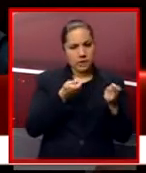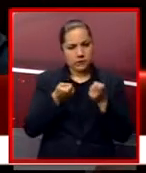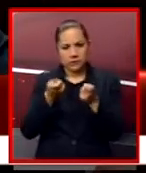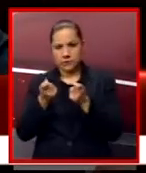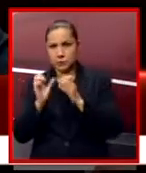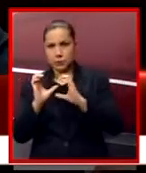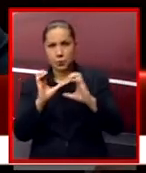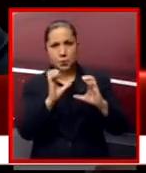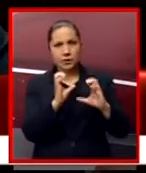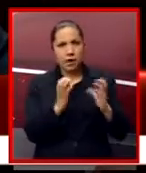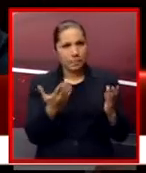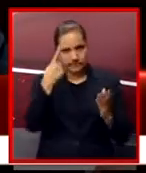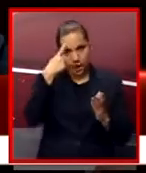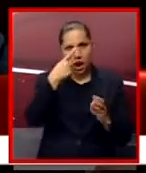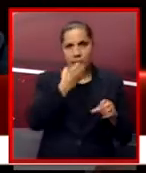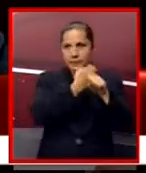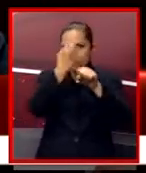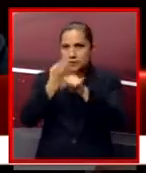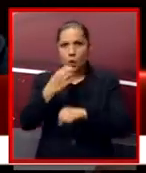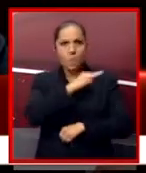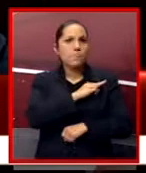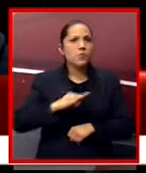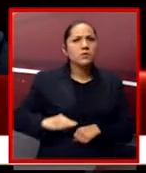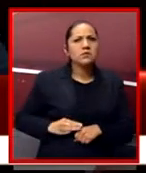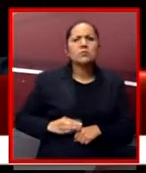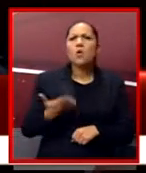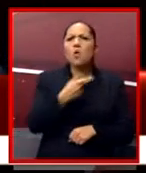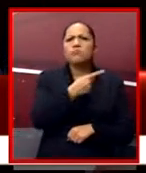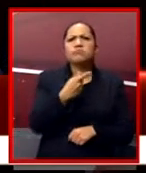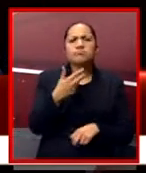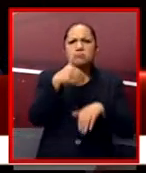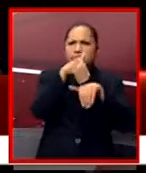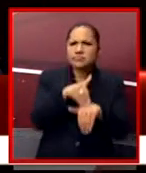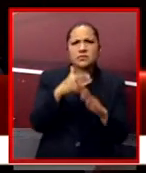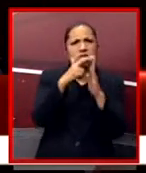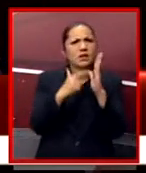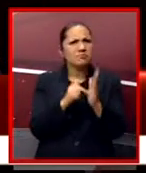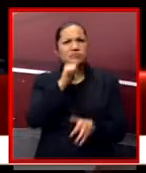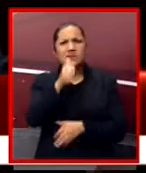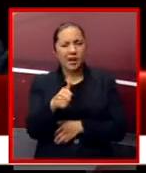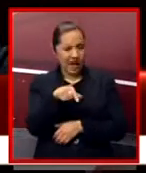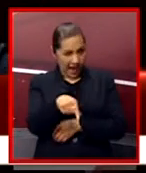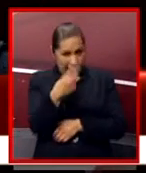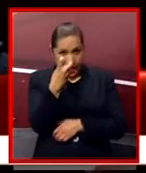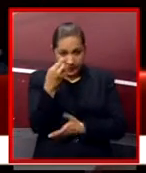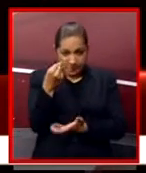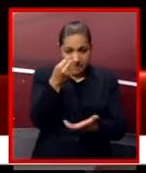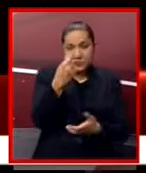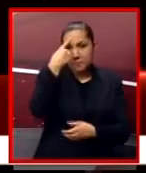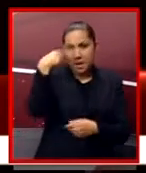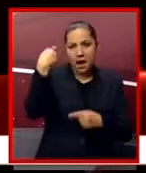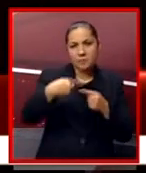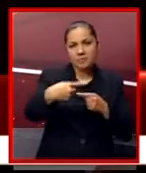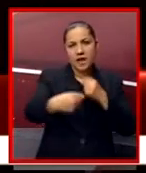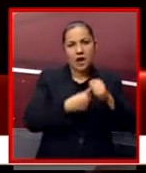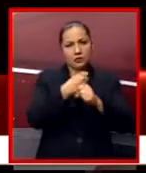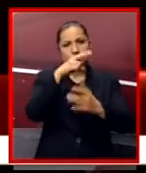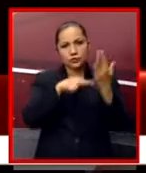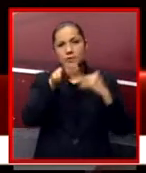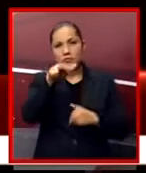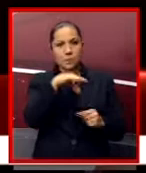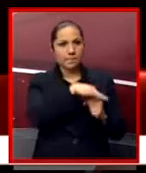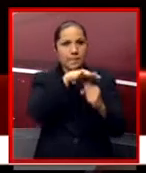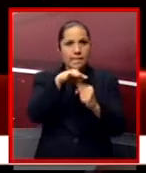a estados y municipios. Este presupuesto es el que regirá las elecciones del 2018 y la transición